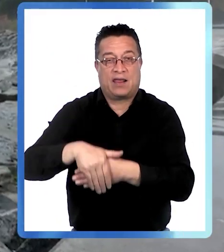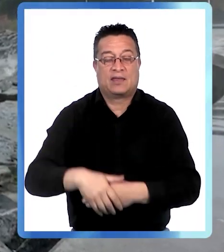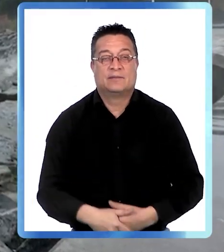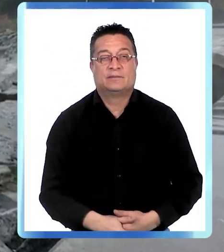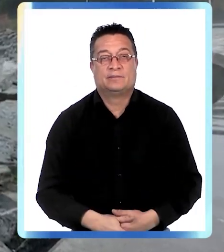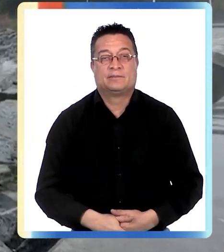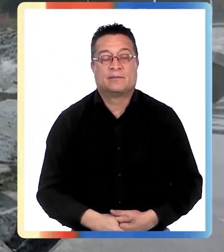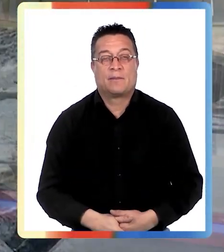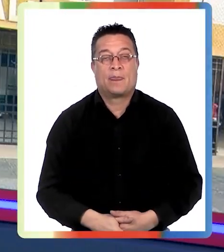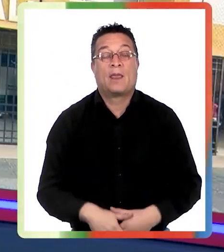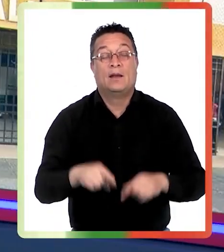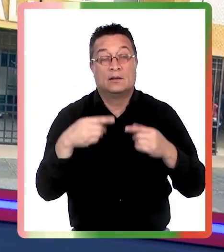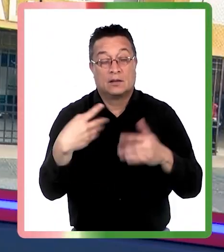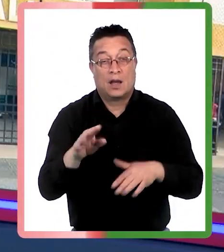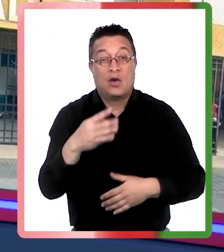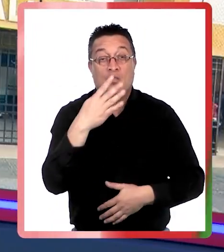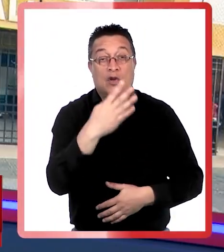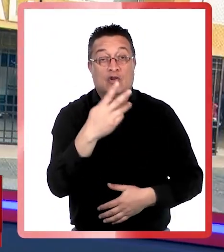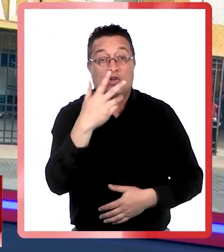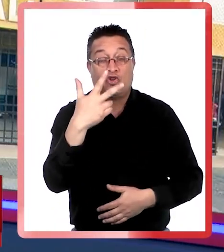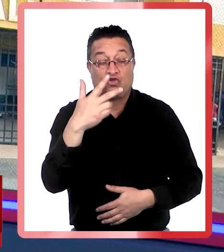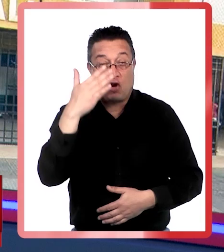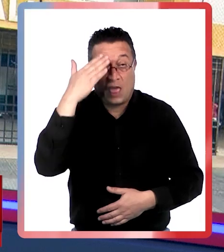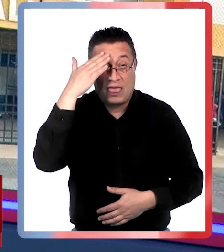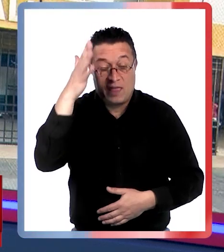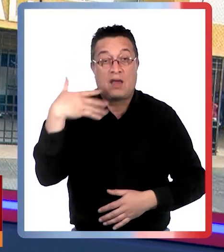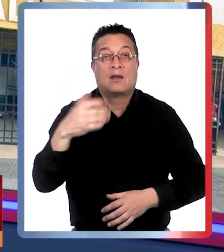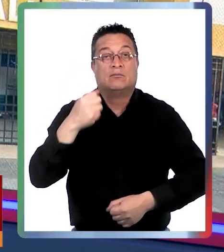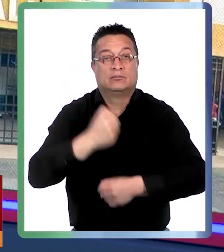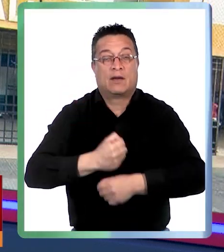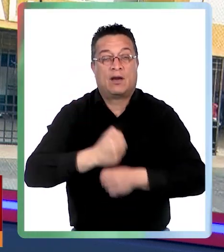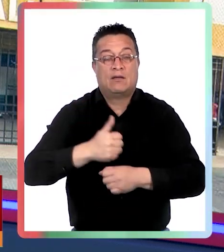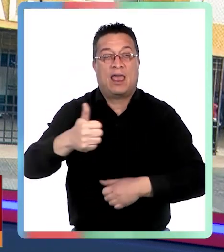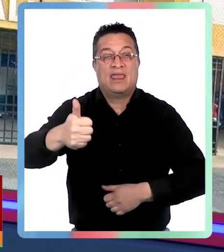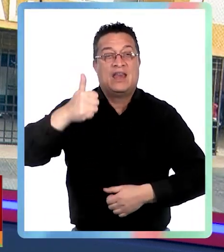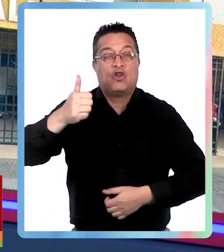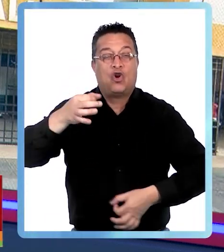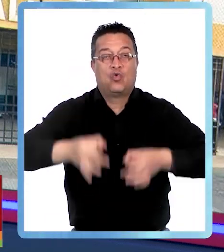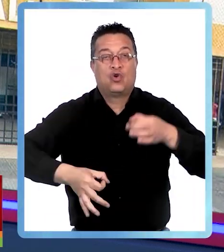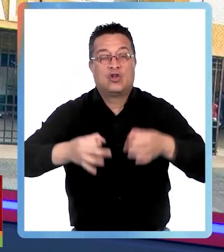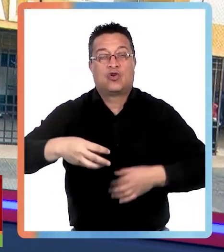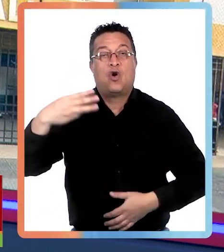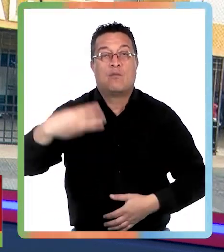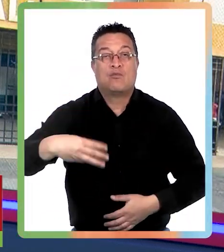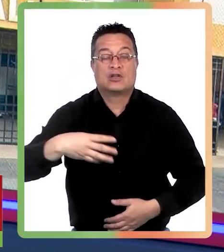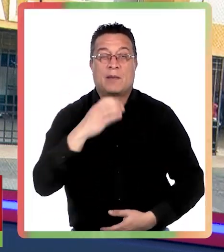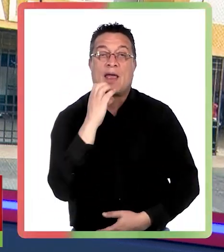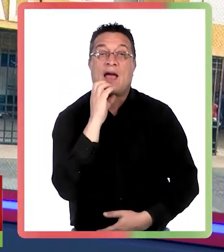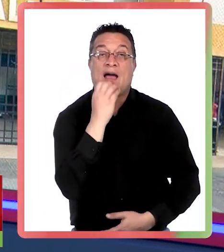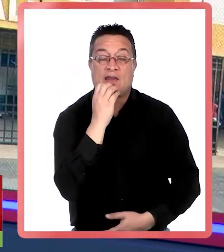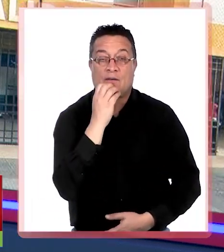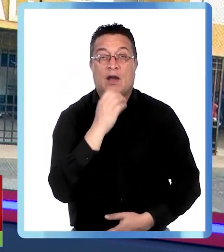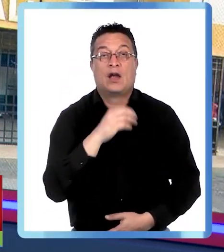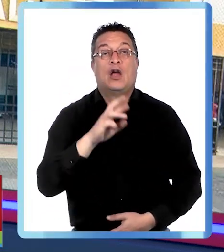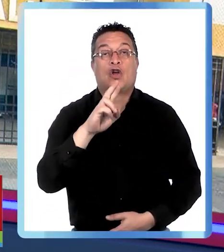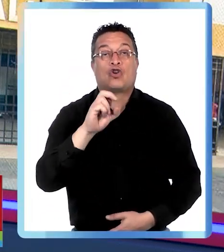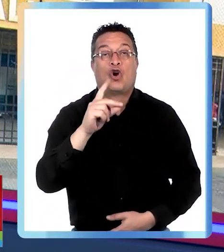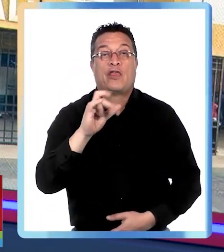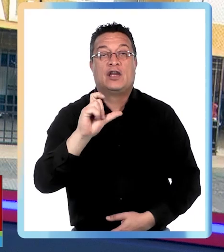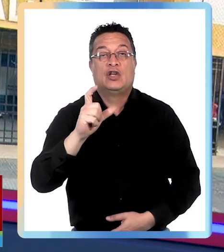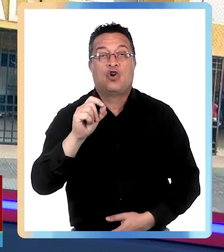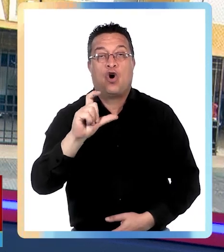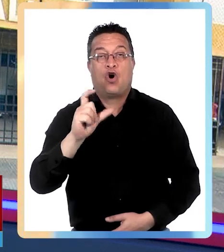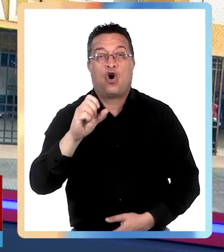la tarde solo 48 días alcanzó a desempeñar como director jurídico del municipio de antofagasta